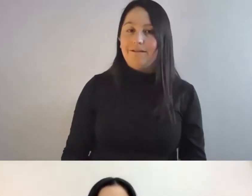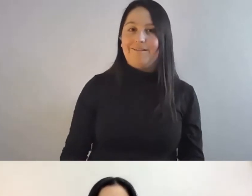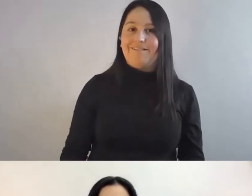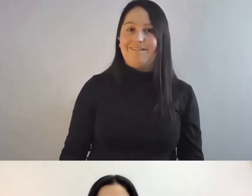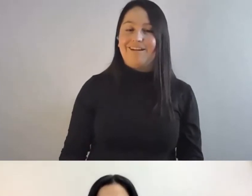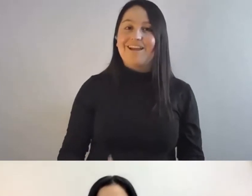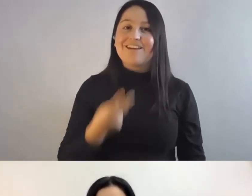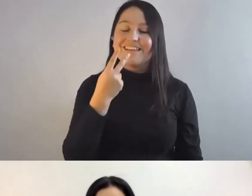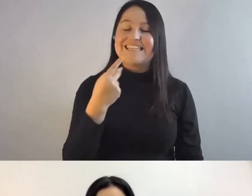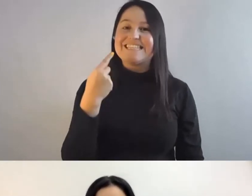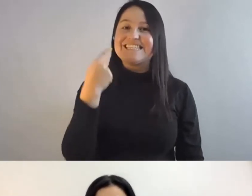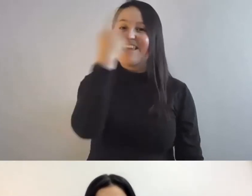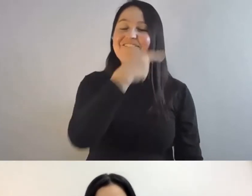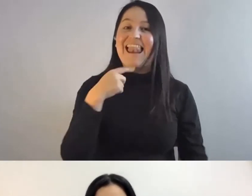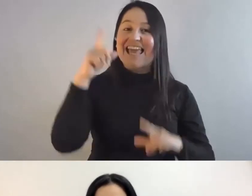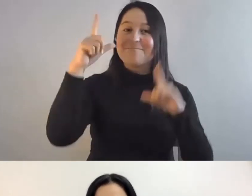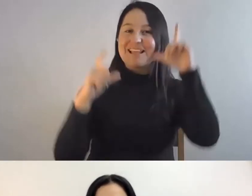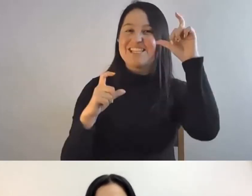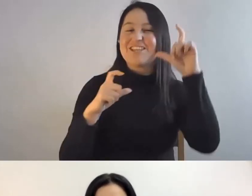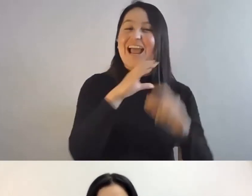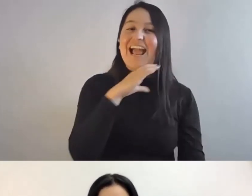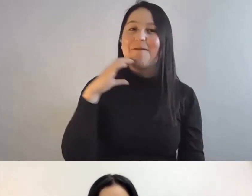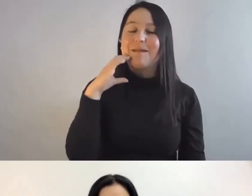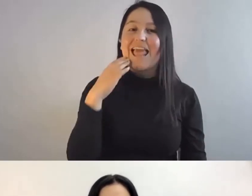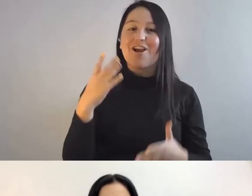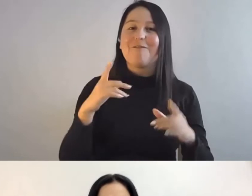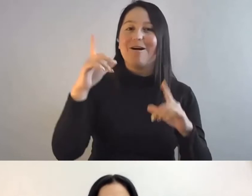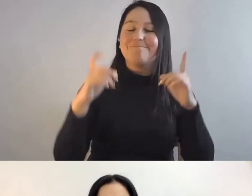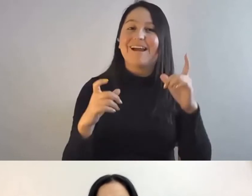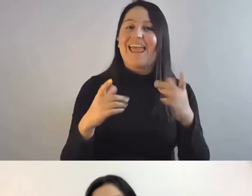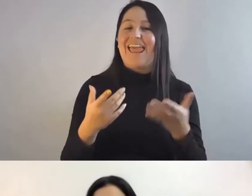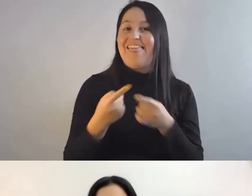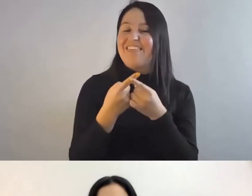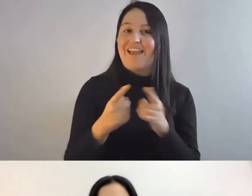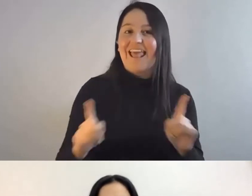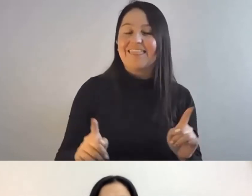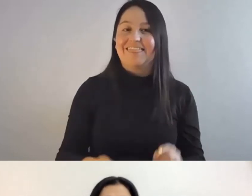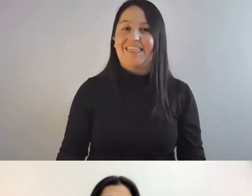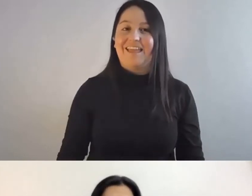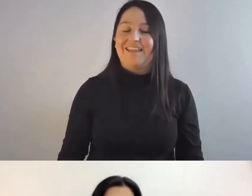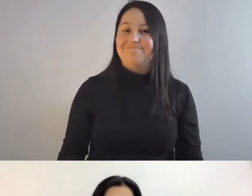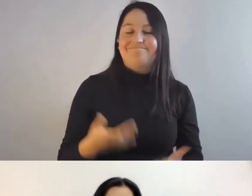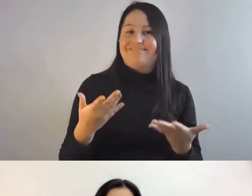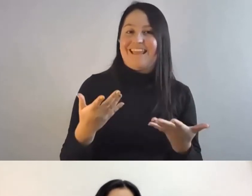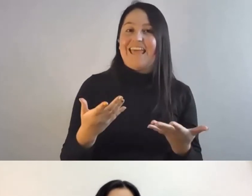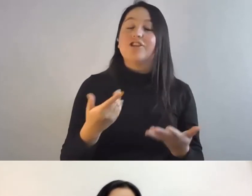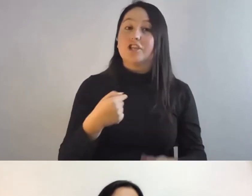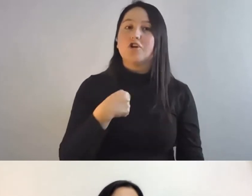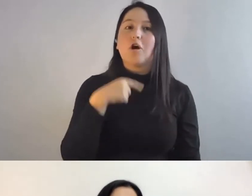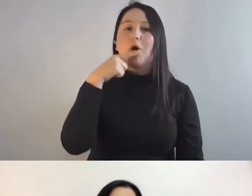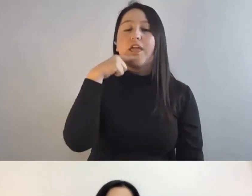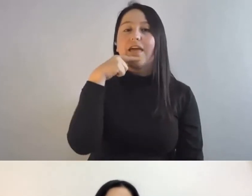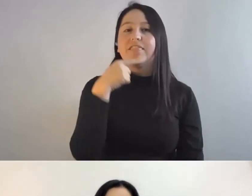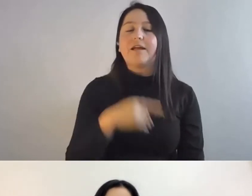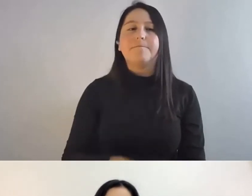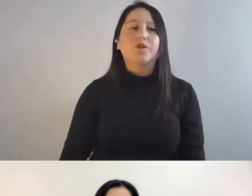ven a Camila, como que su expresión es el énfasis de la expresión, es decir, ¿me entienden? Entonces, claro, yo como oyente descanso en el, no